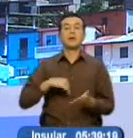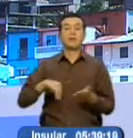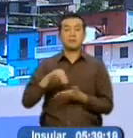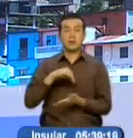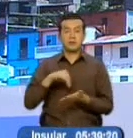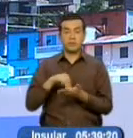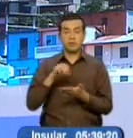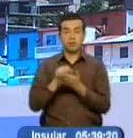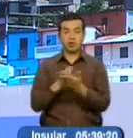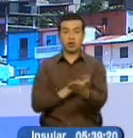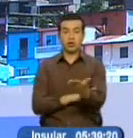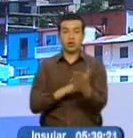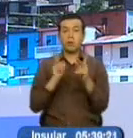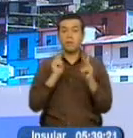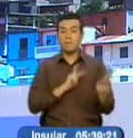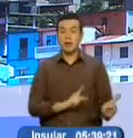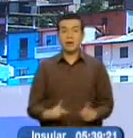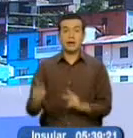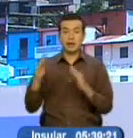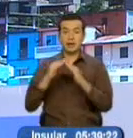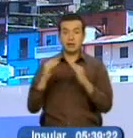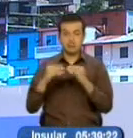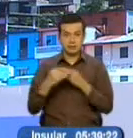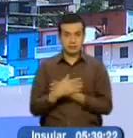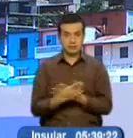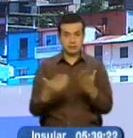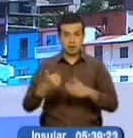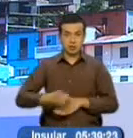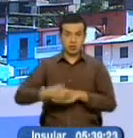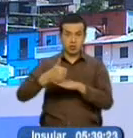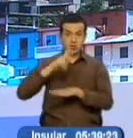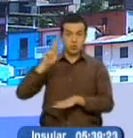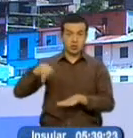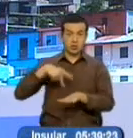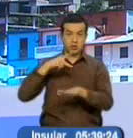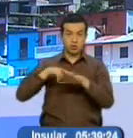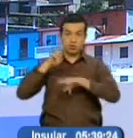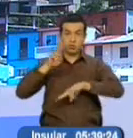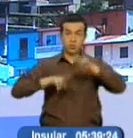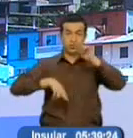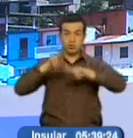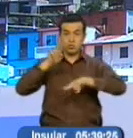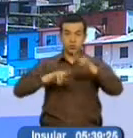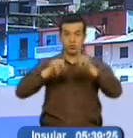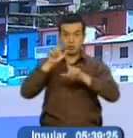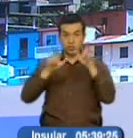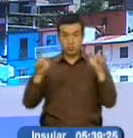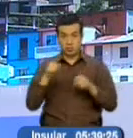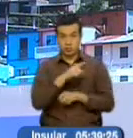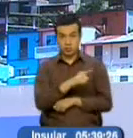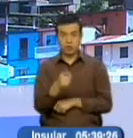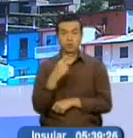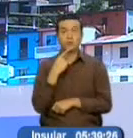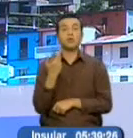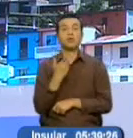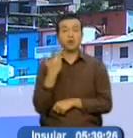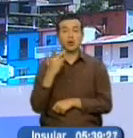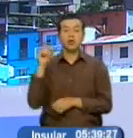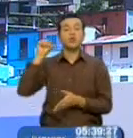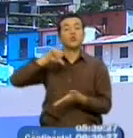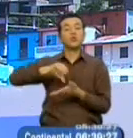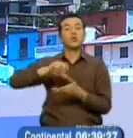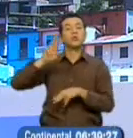del proyecto piloto Plan Casa para Todos. Las autoridades, los profesionales de la construcción y los ciudadanos esperan que se defina la ciudad donde